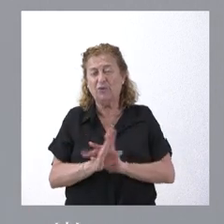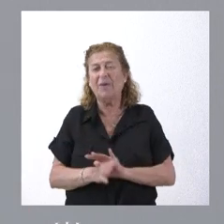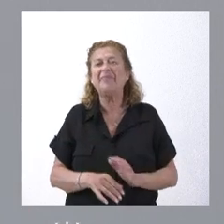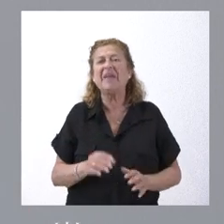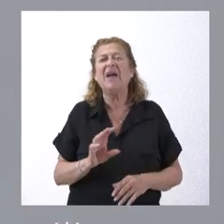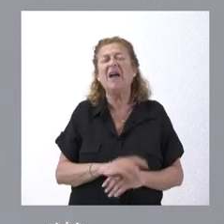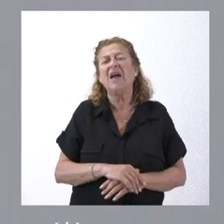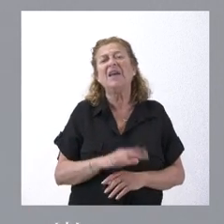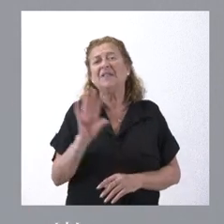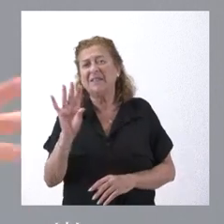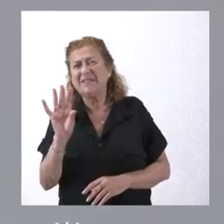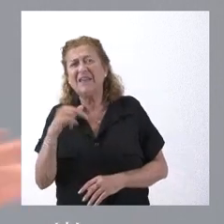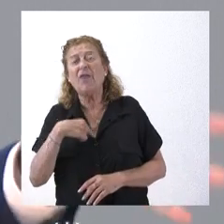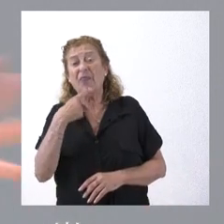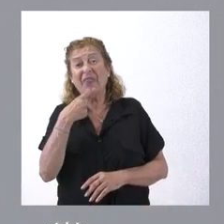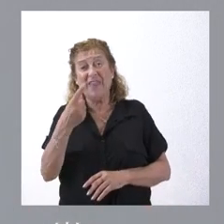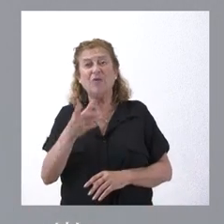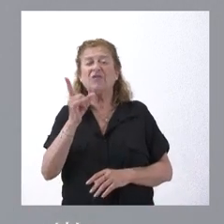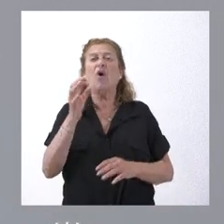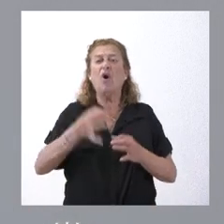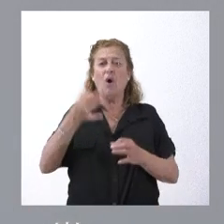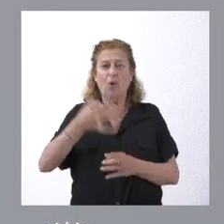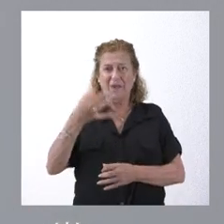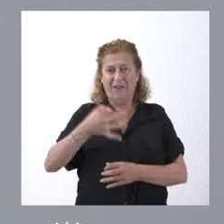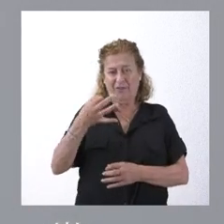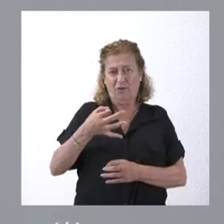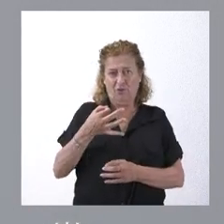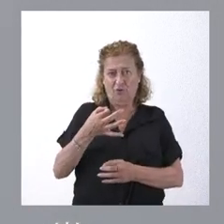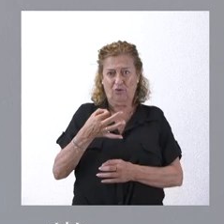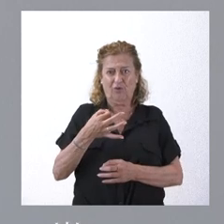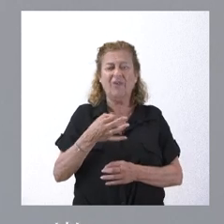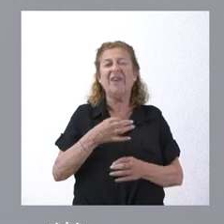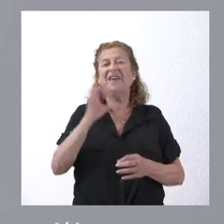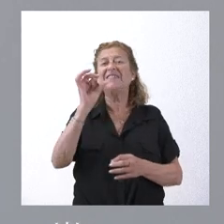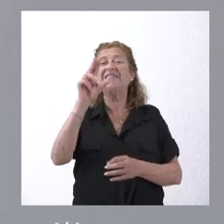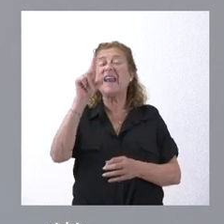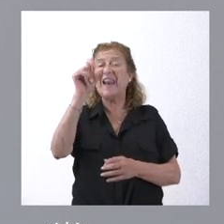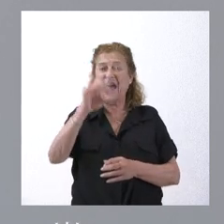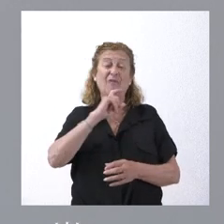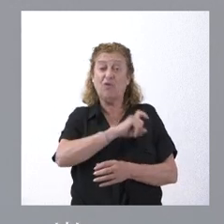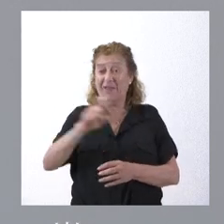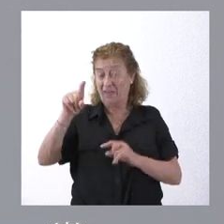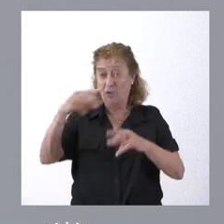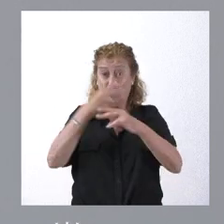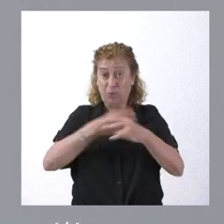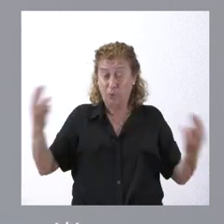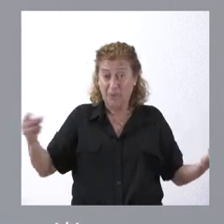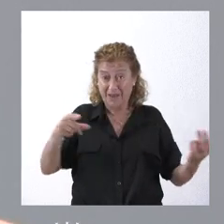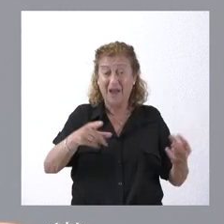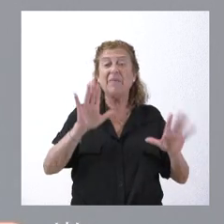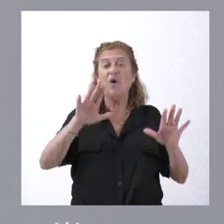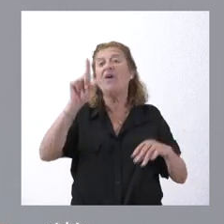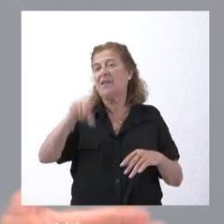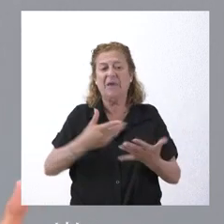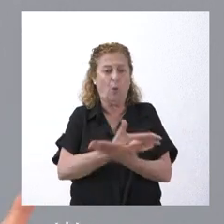Sí, como les digo, es obligación del SERLA como fundación pública, pero también de